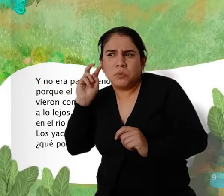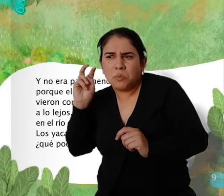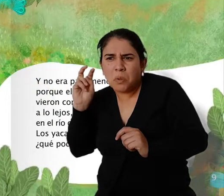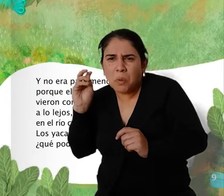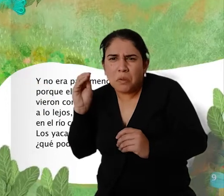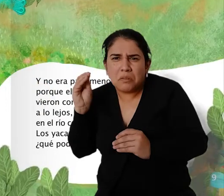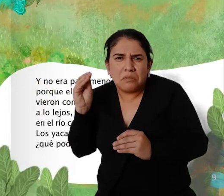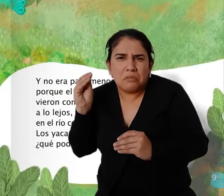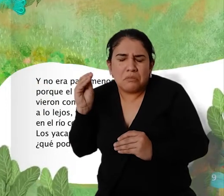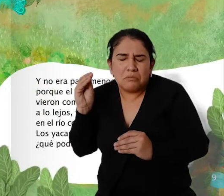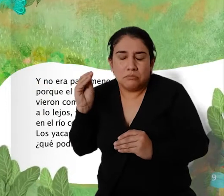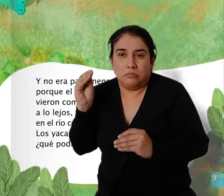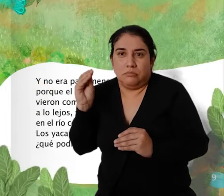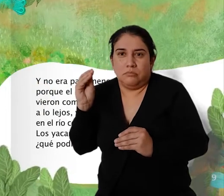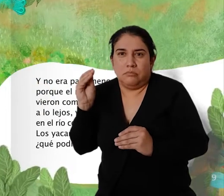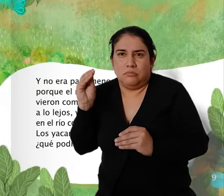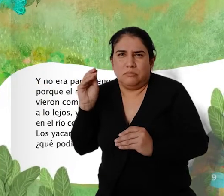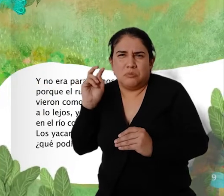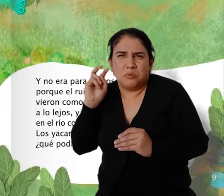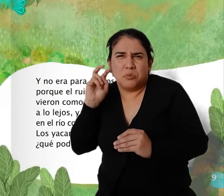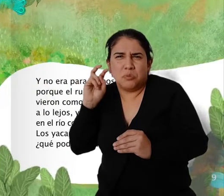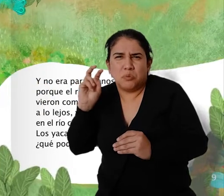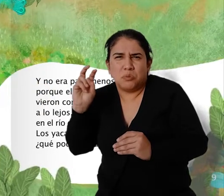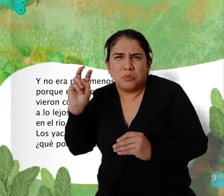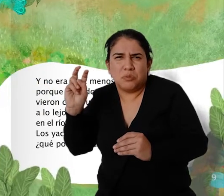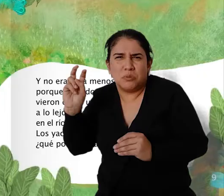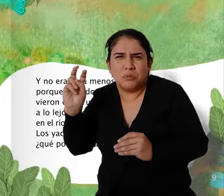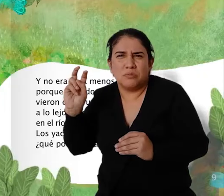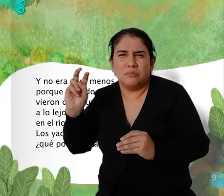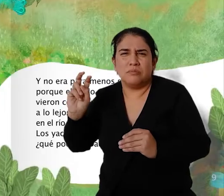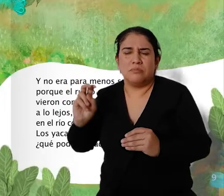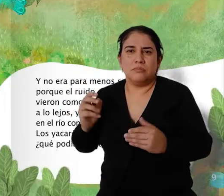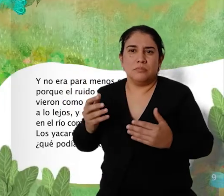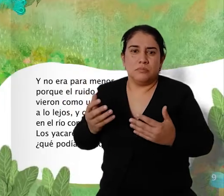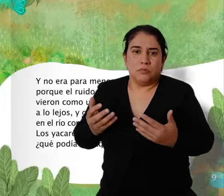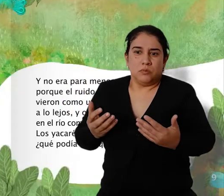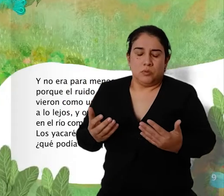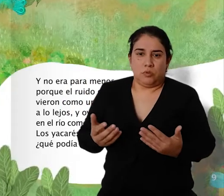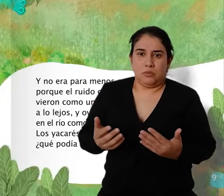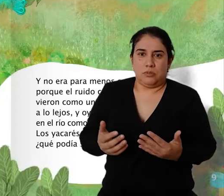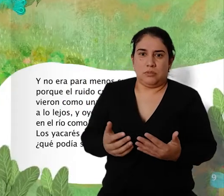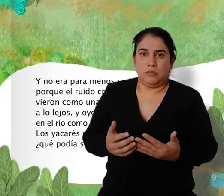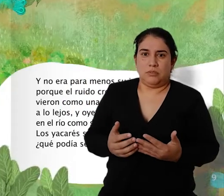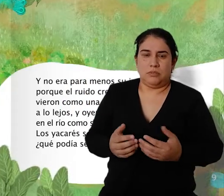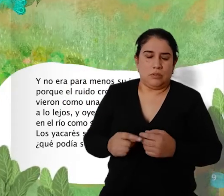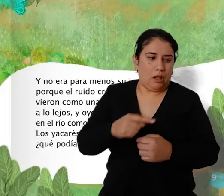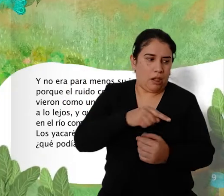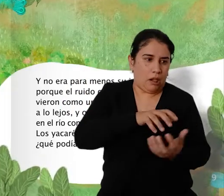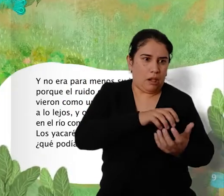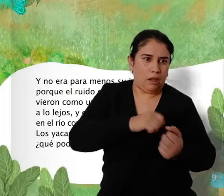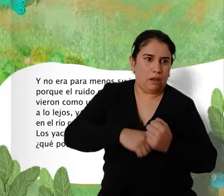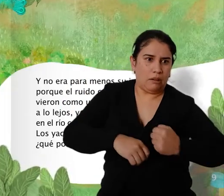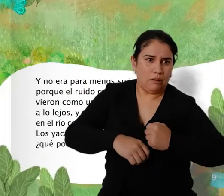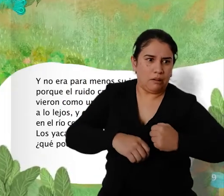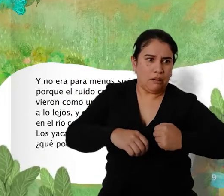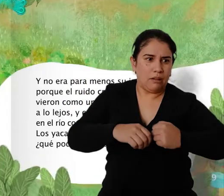un ruido sordo y profundo. Entonces llamó al yacaré que dormía a su